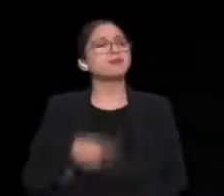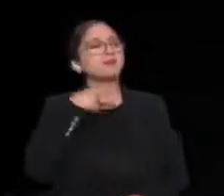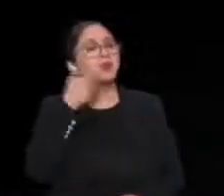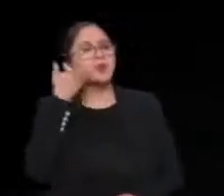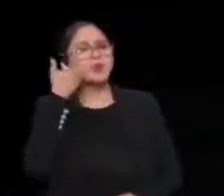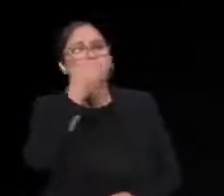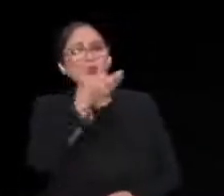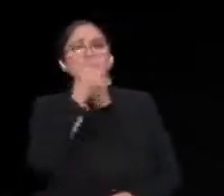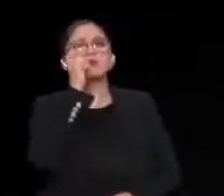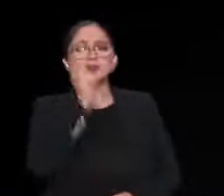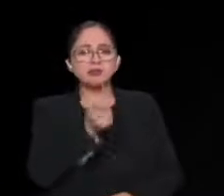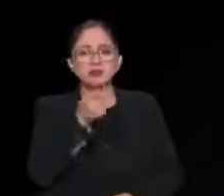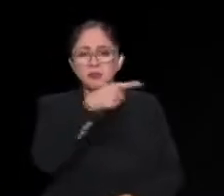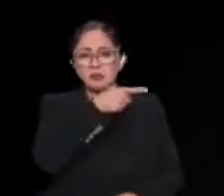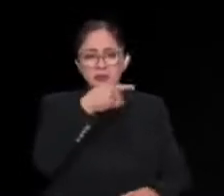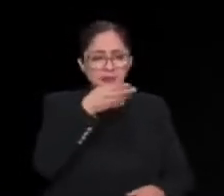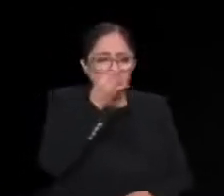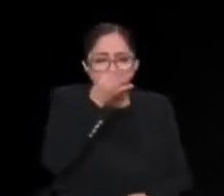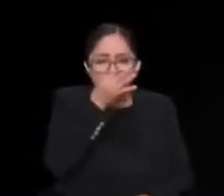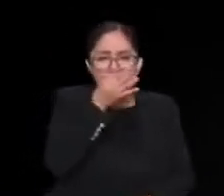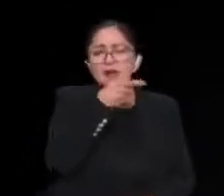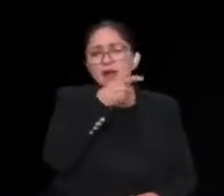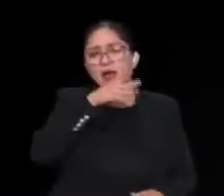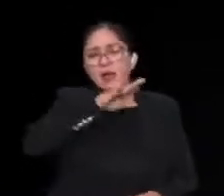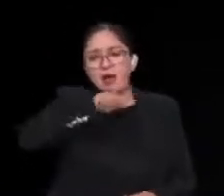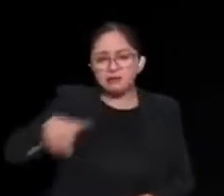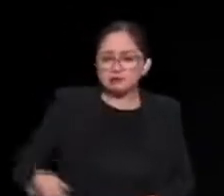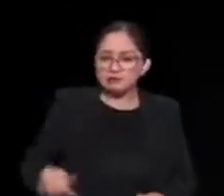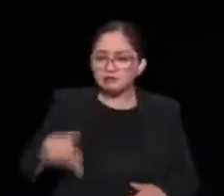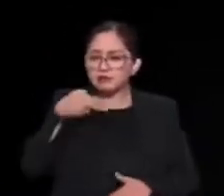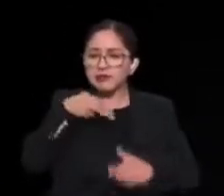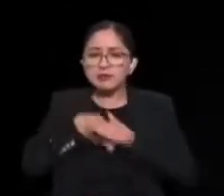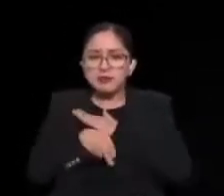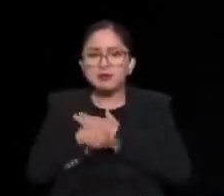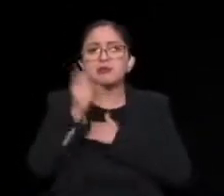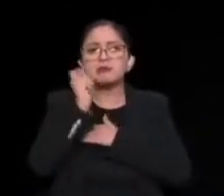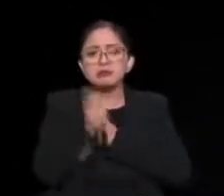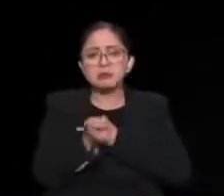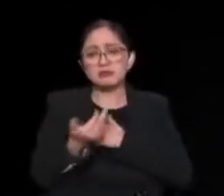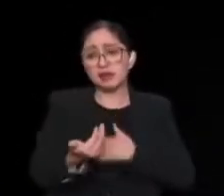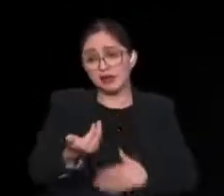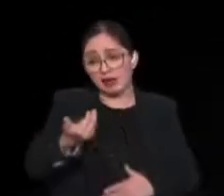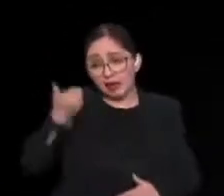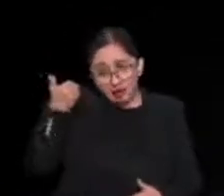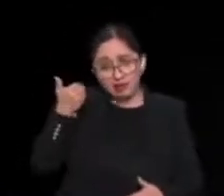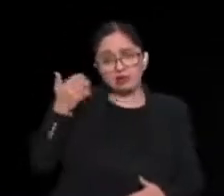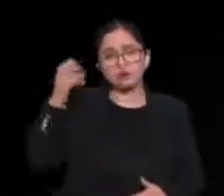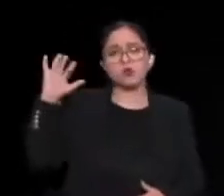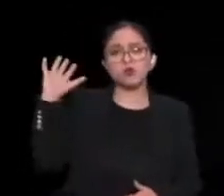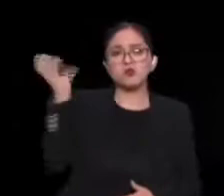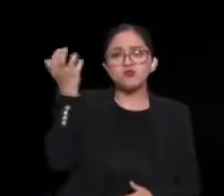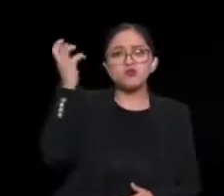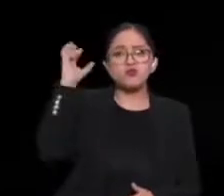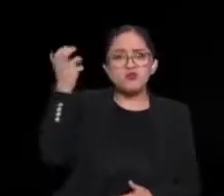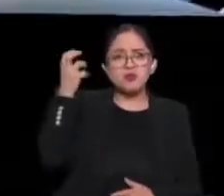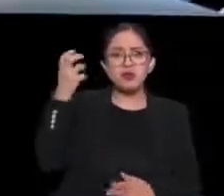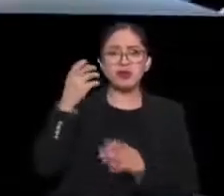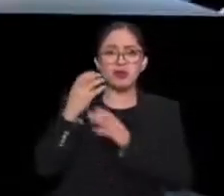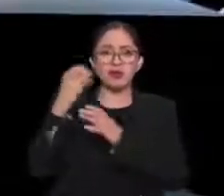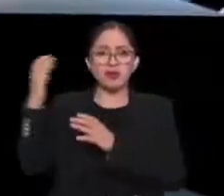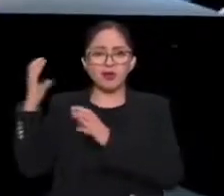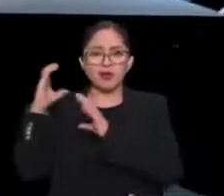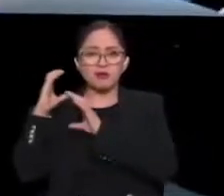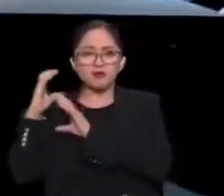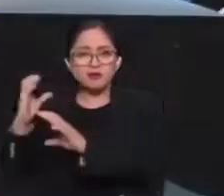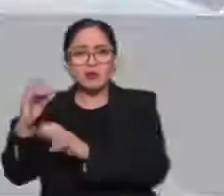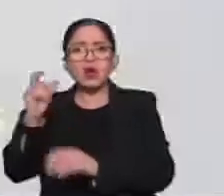primeros minutos del accidente en el metro, y lo que yo decía ya se confirmó, que antes de que llegaran las ambulancias azul, Juan, Miguel, ya